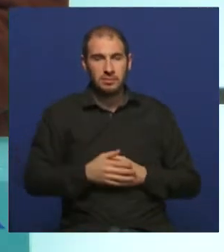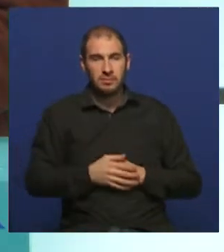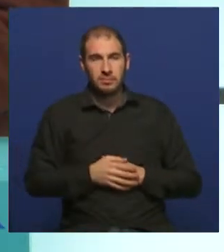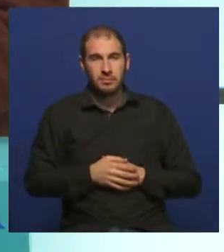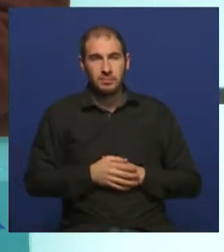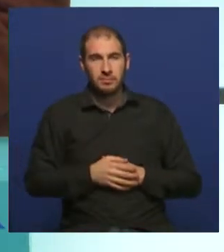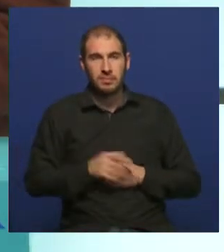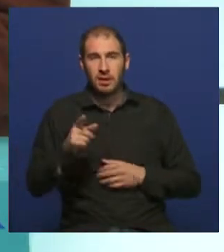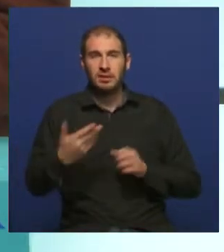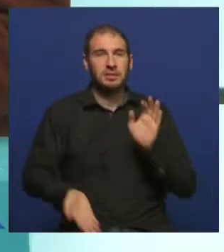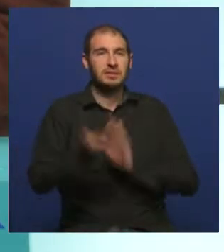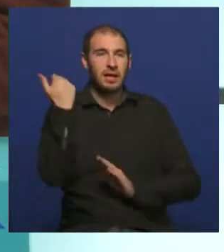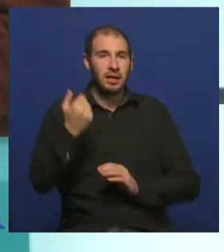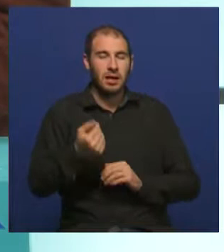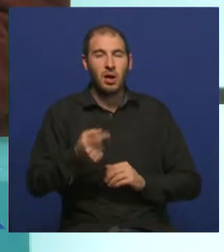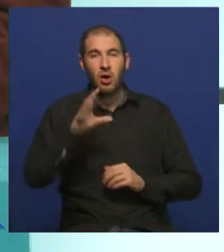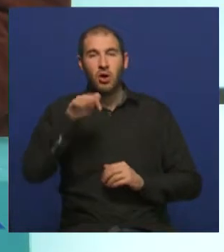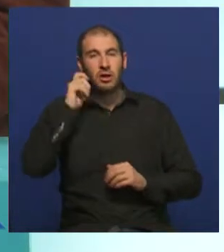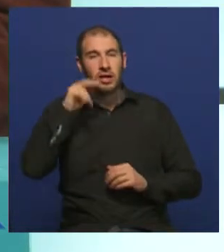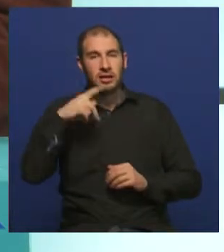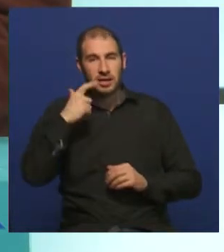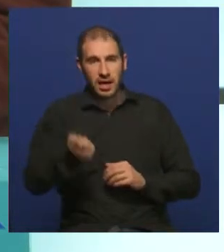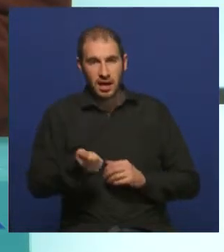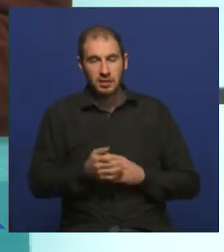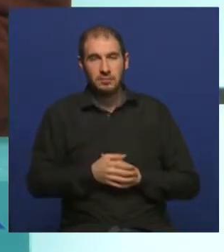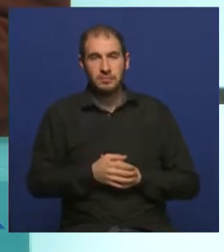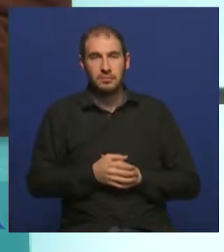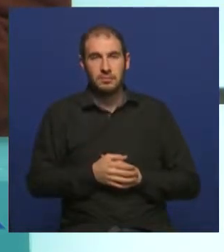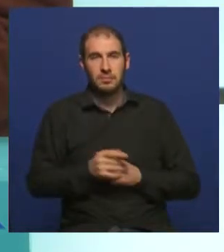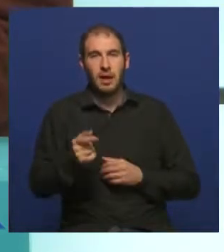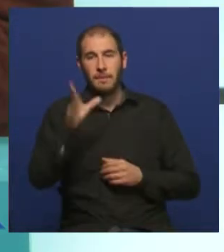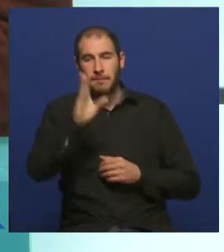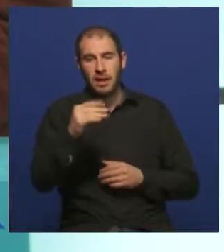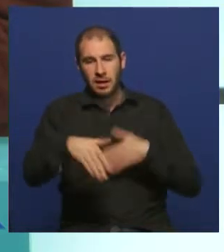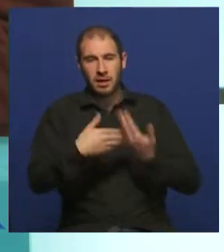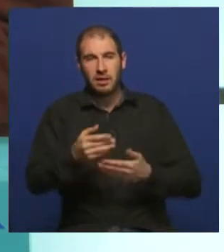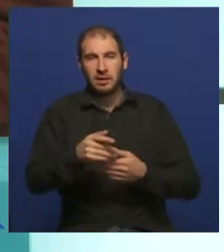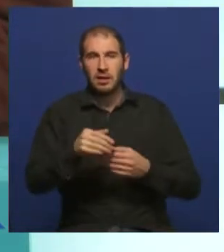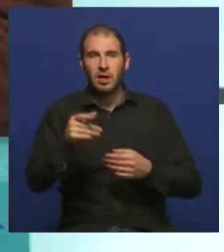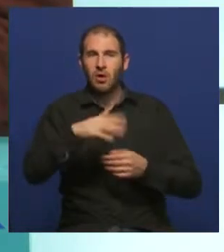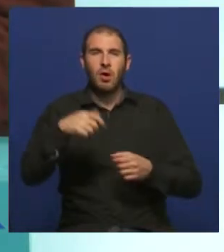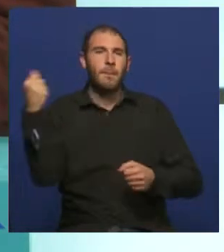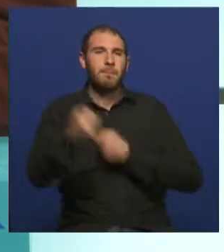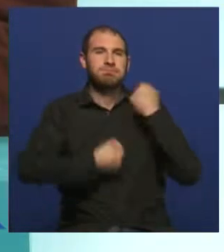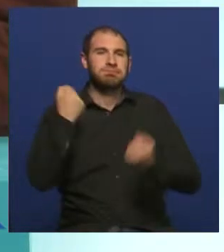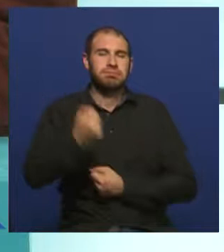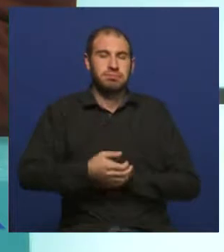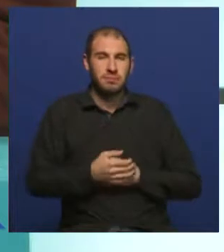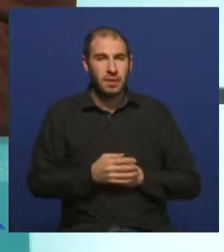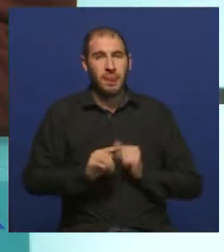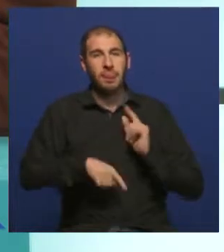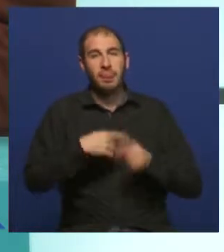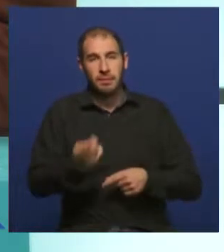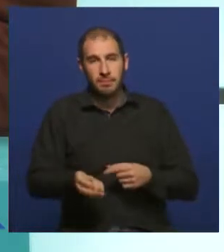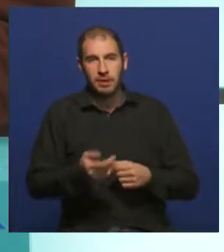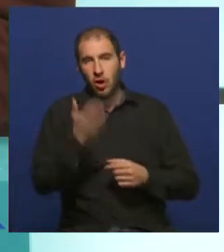es derrocado por Onganía, claro, que sumerge, o sea, lleva al país a la noche los bastones largos, luego se produce